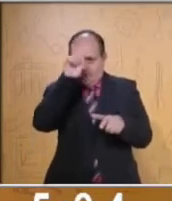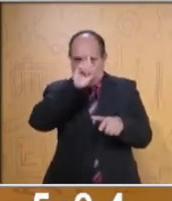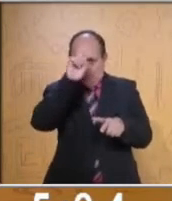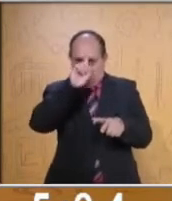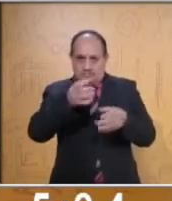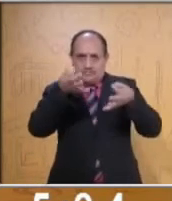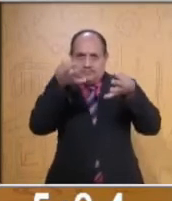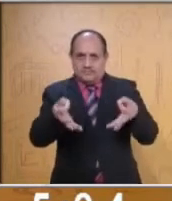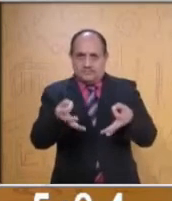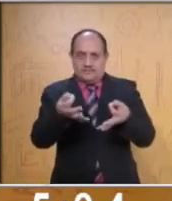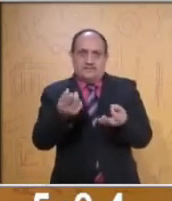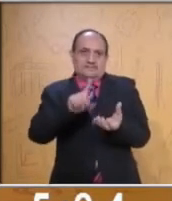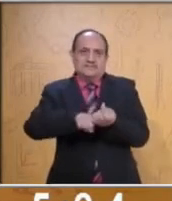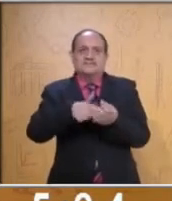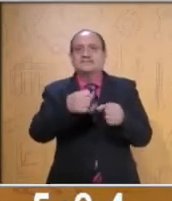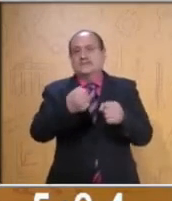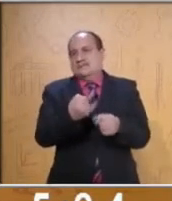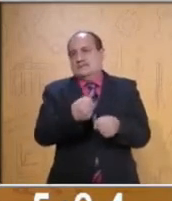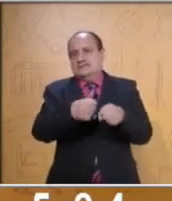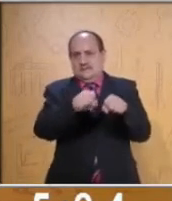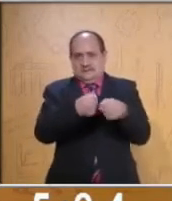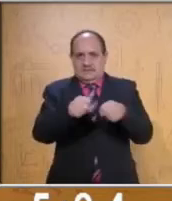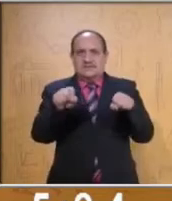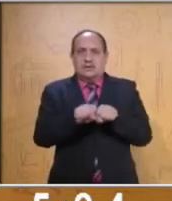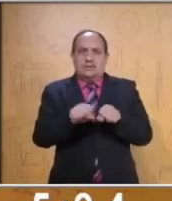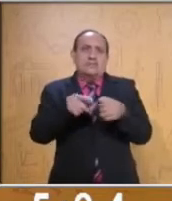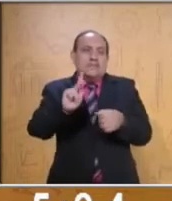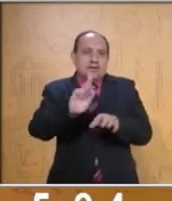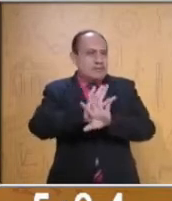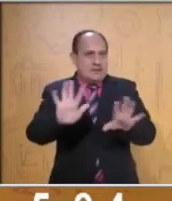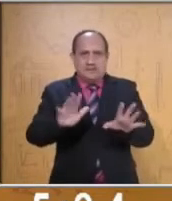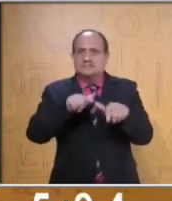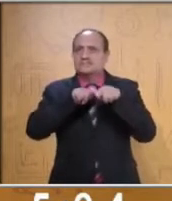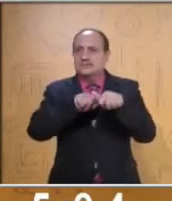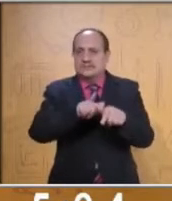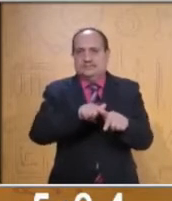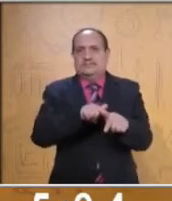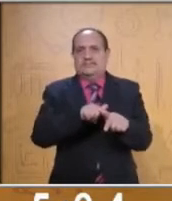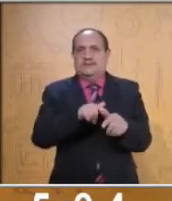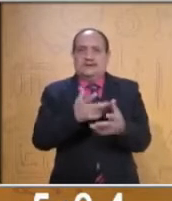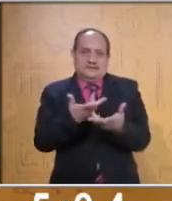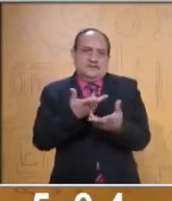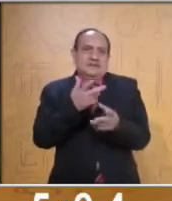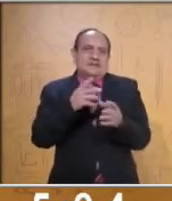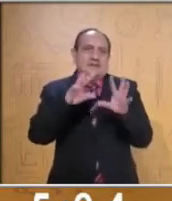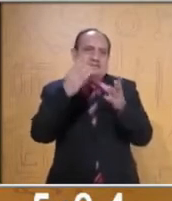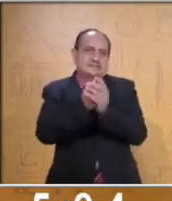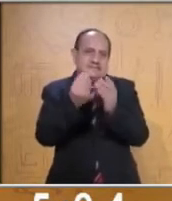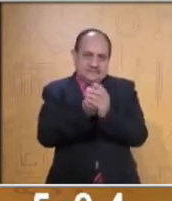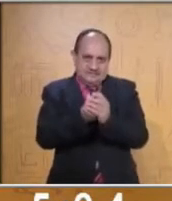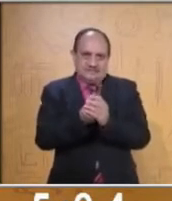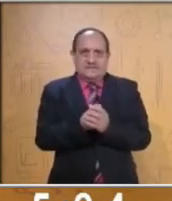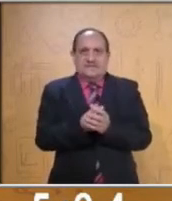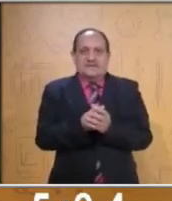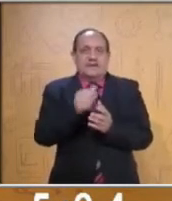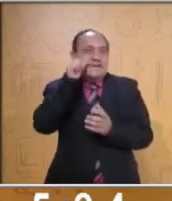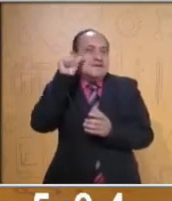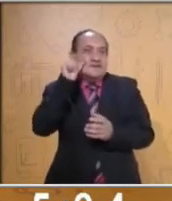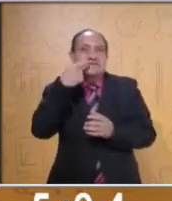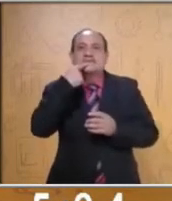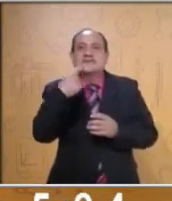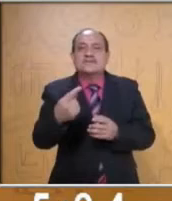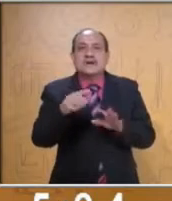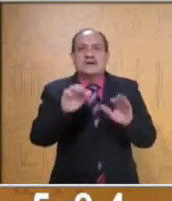formal. Sin embargo, bueno, pues ya retomamos actividades, como bien comentábamos ayer mismo,